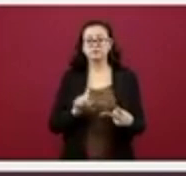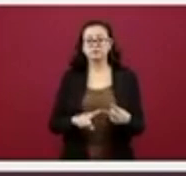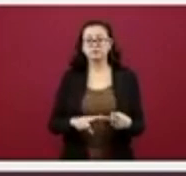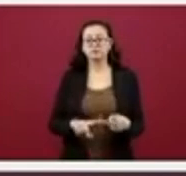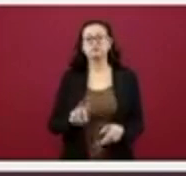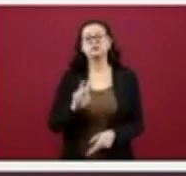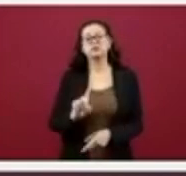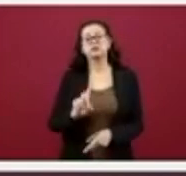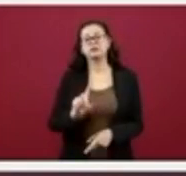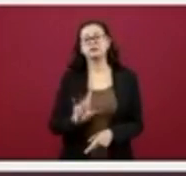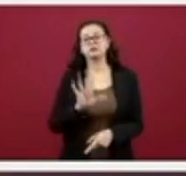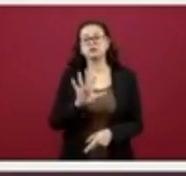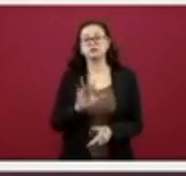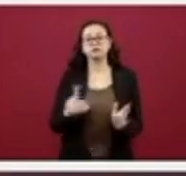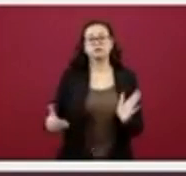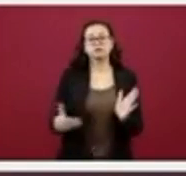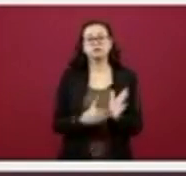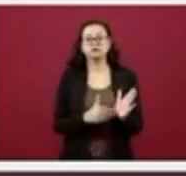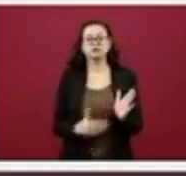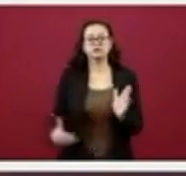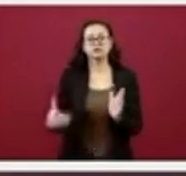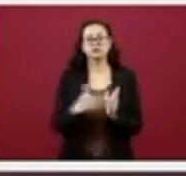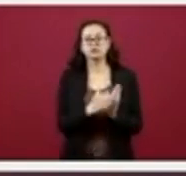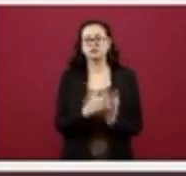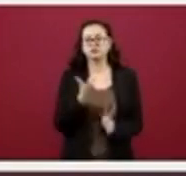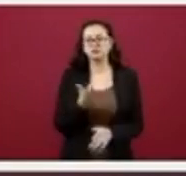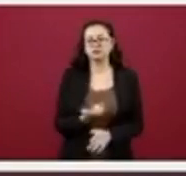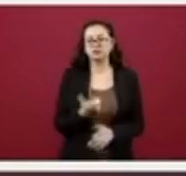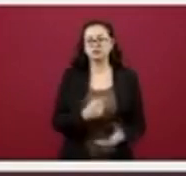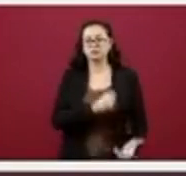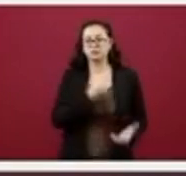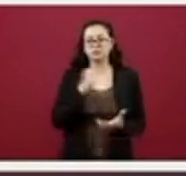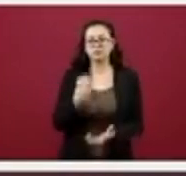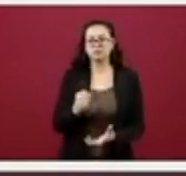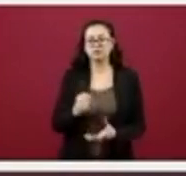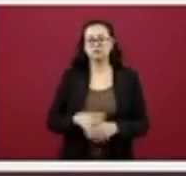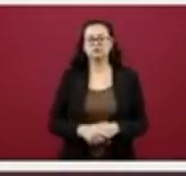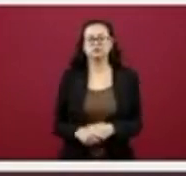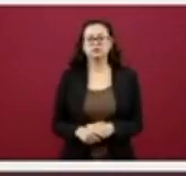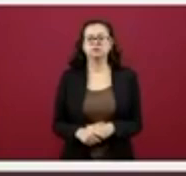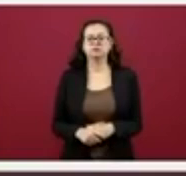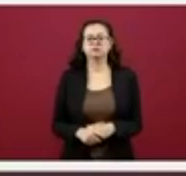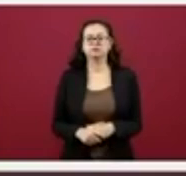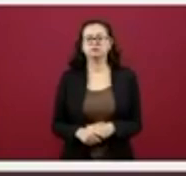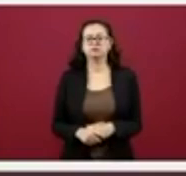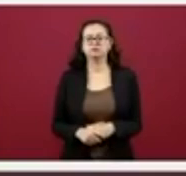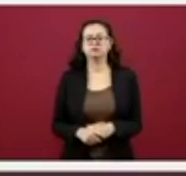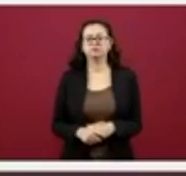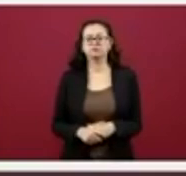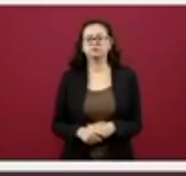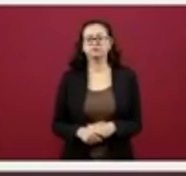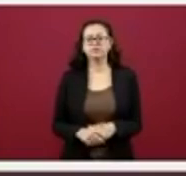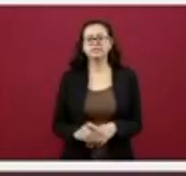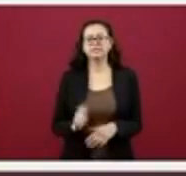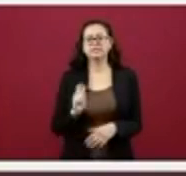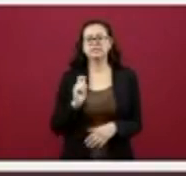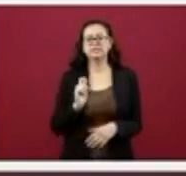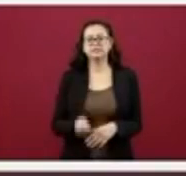mil millones de pesos que deriva de un prepago